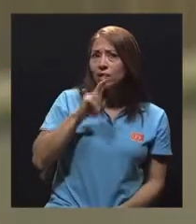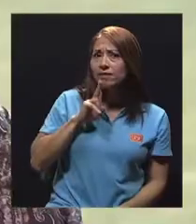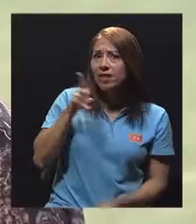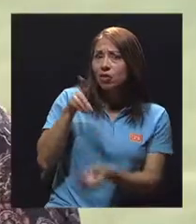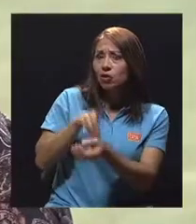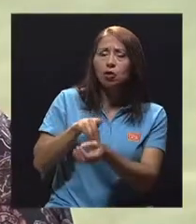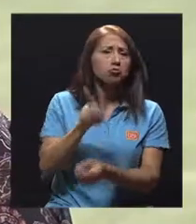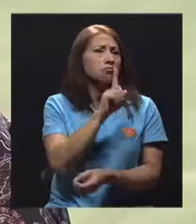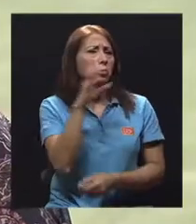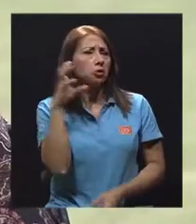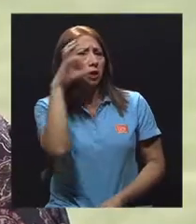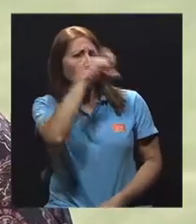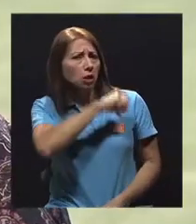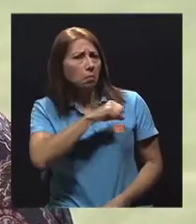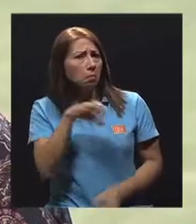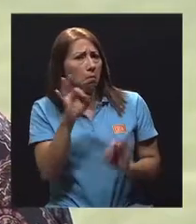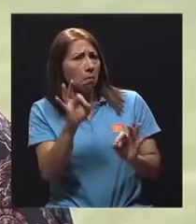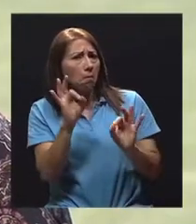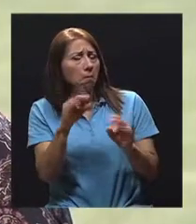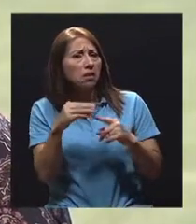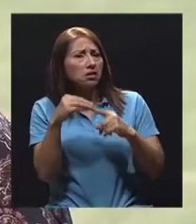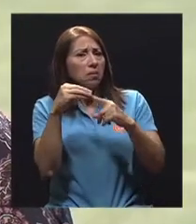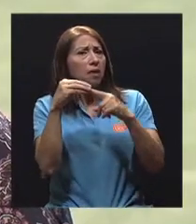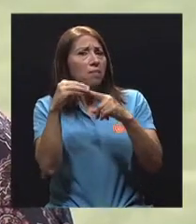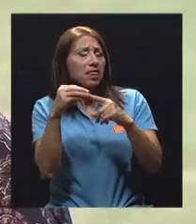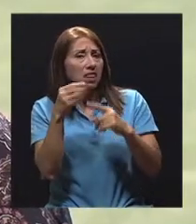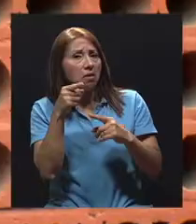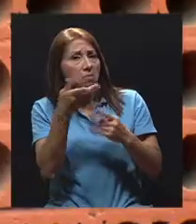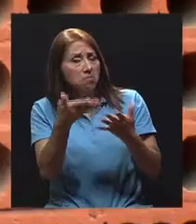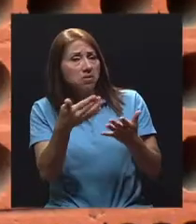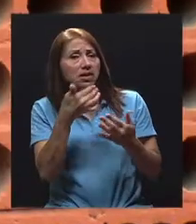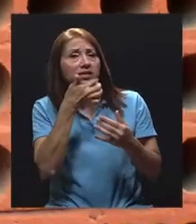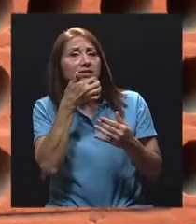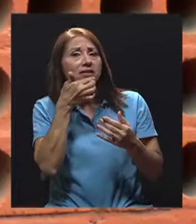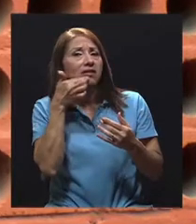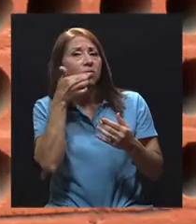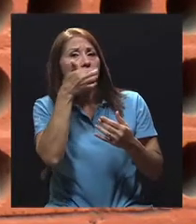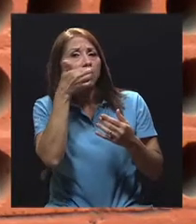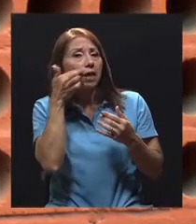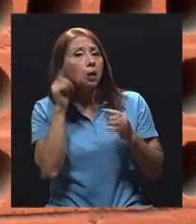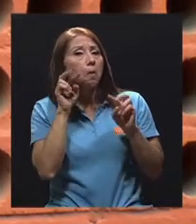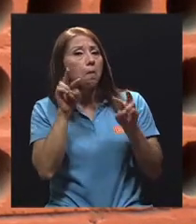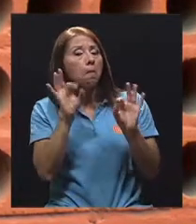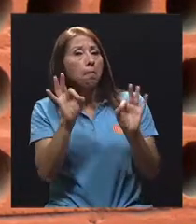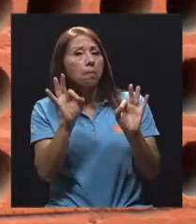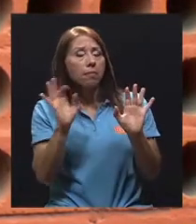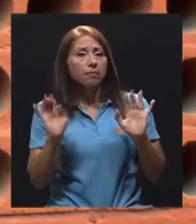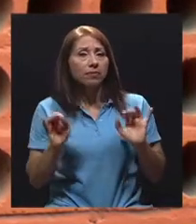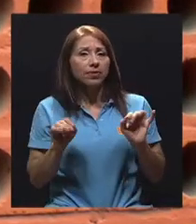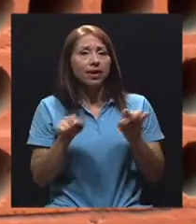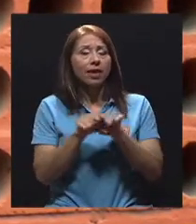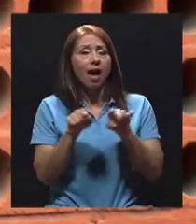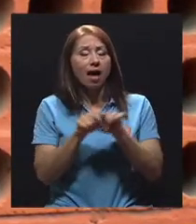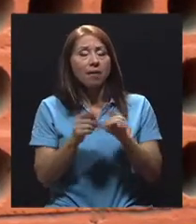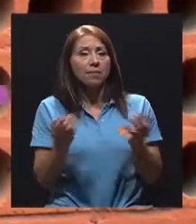¿verdad? No, doctor, se nota, es muy estético. Principalmente si es en la zona anterior, es bastante estético. Lo otro podría ser,